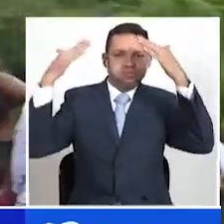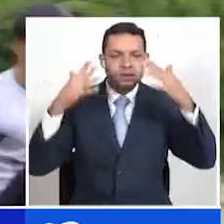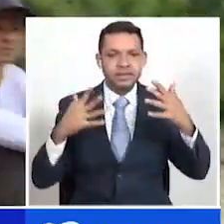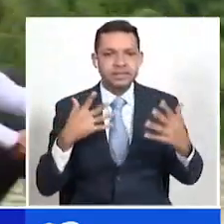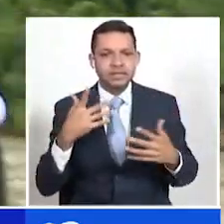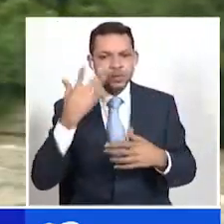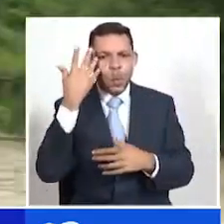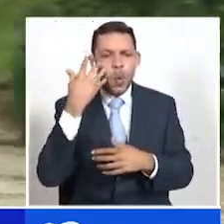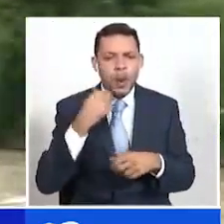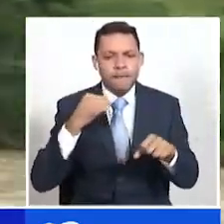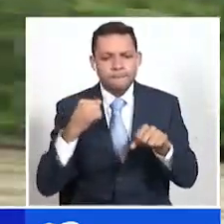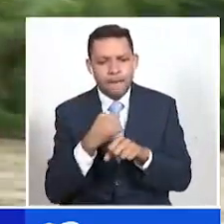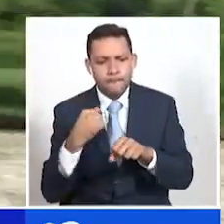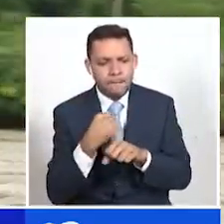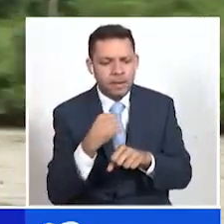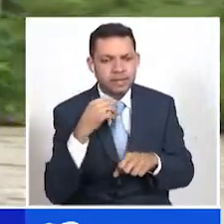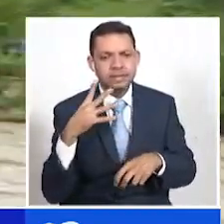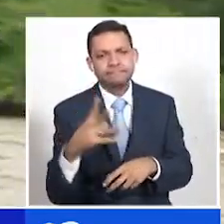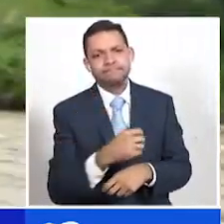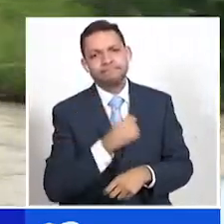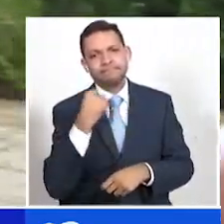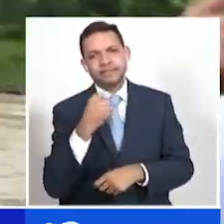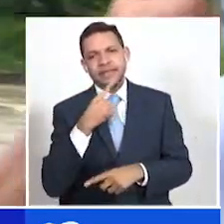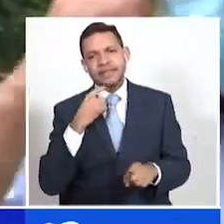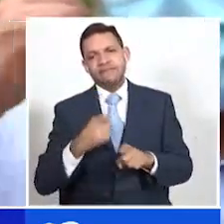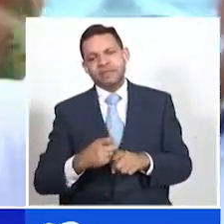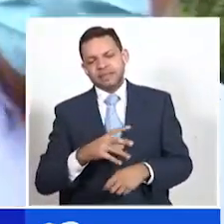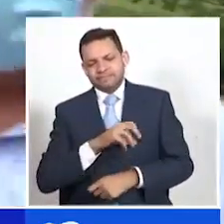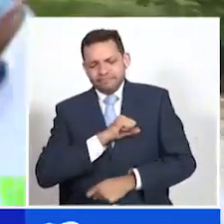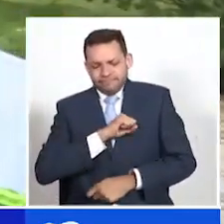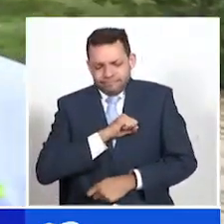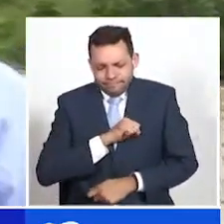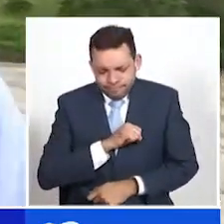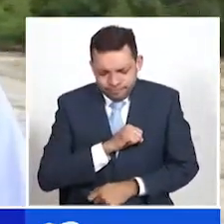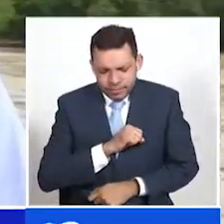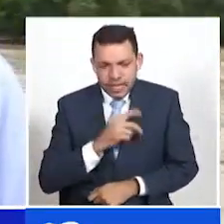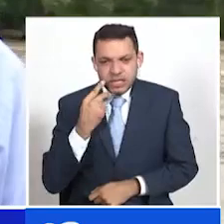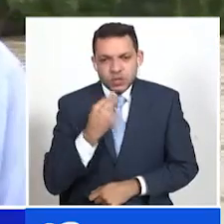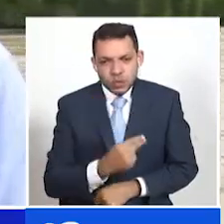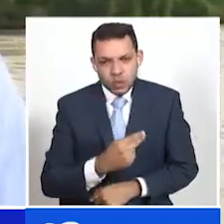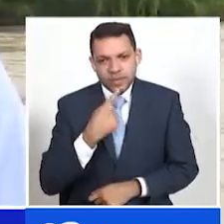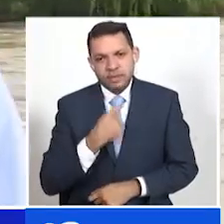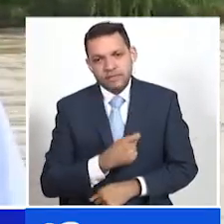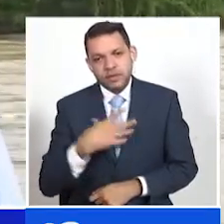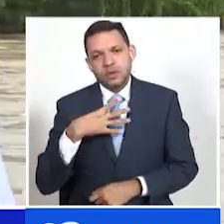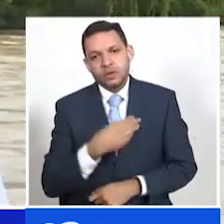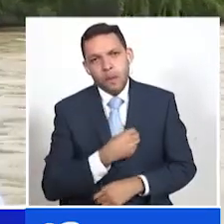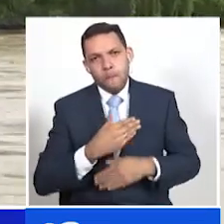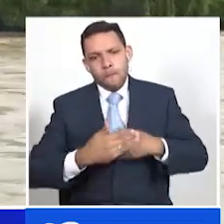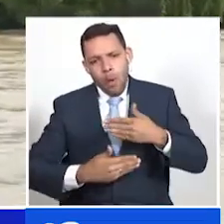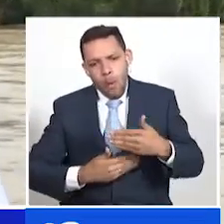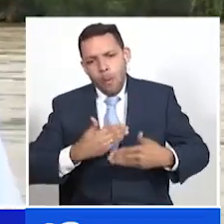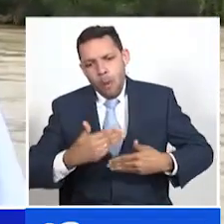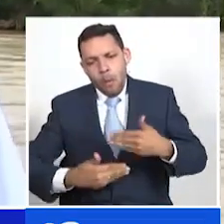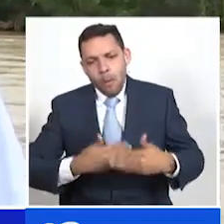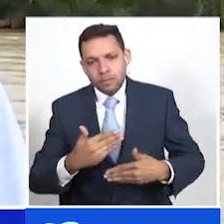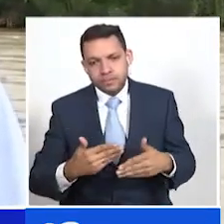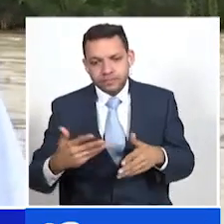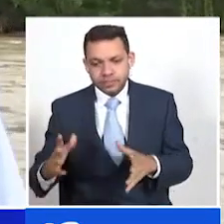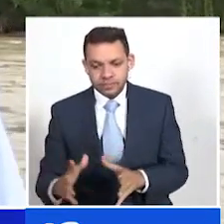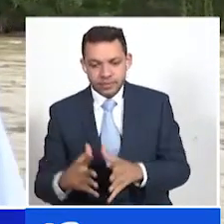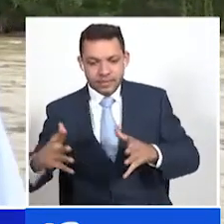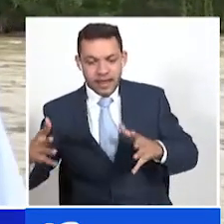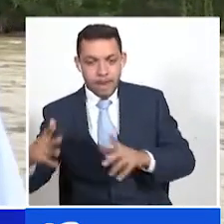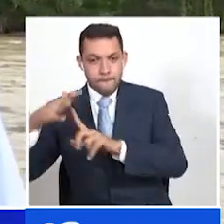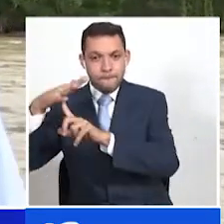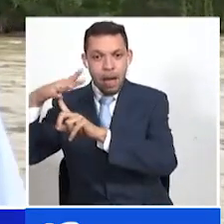ganarse en el día a día. Es una historia muy triste. Hoy hemos avanzado, digamos que medianamente, porque la motobomba, cuando la descendió